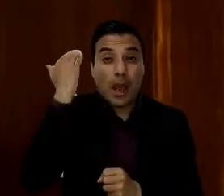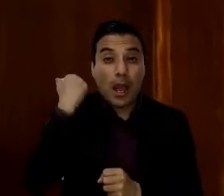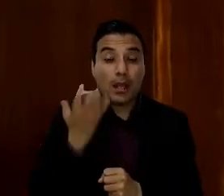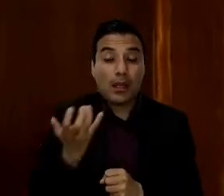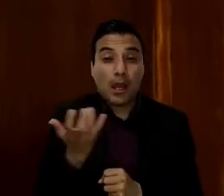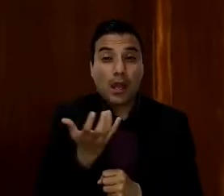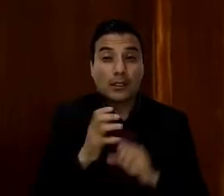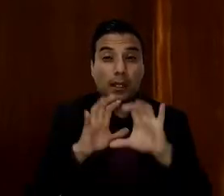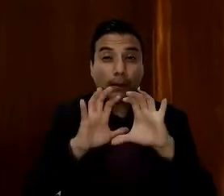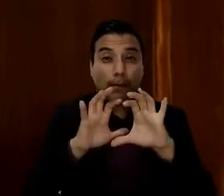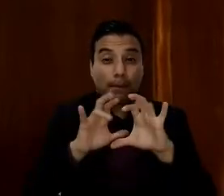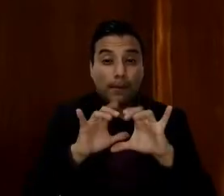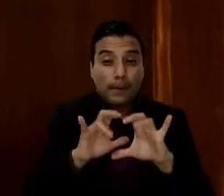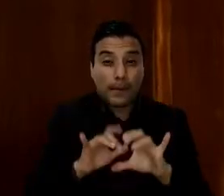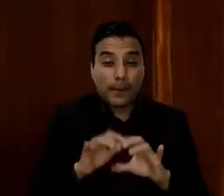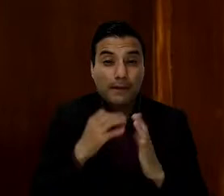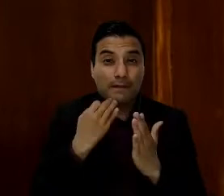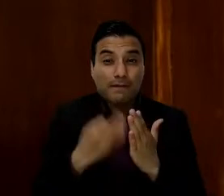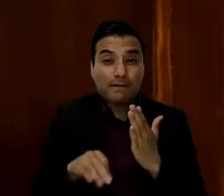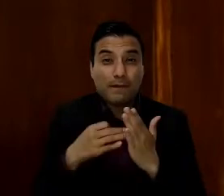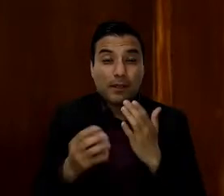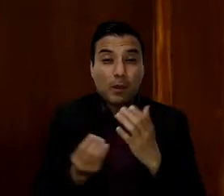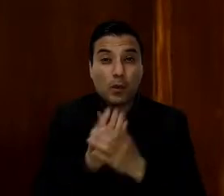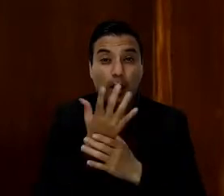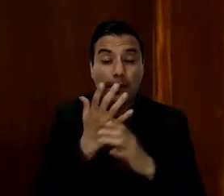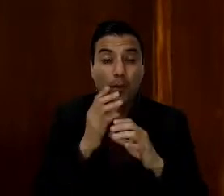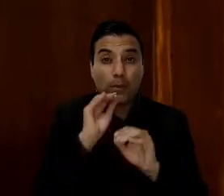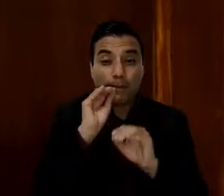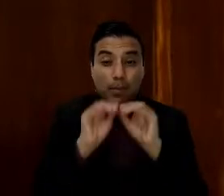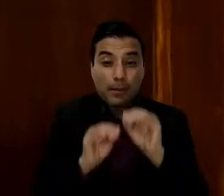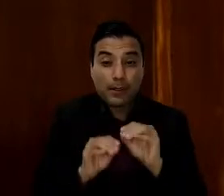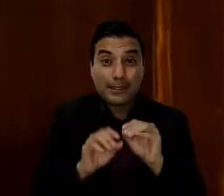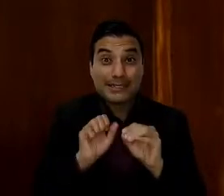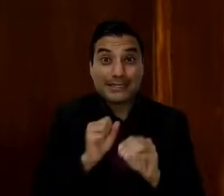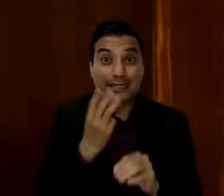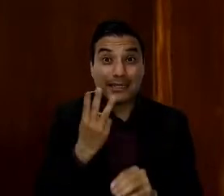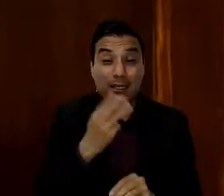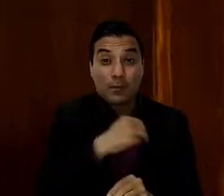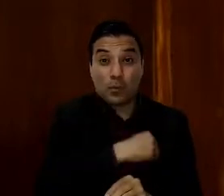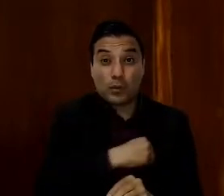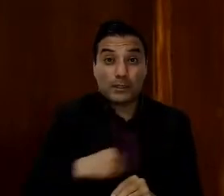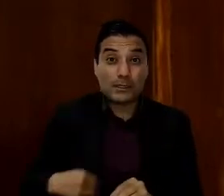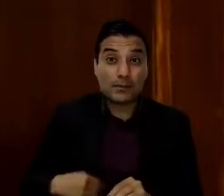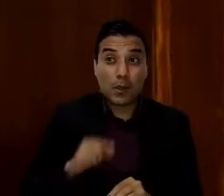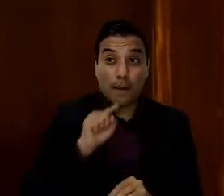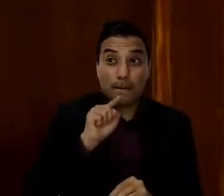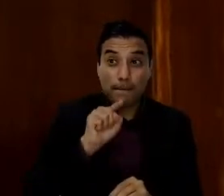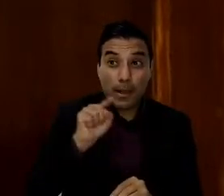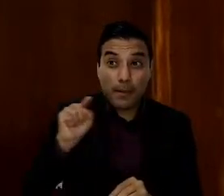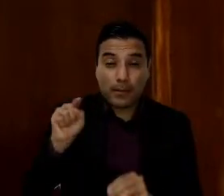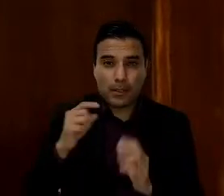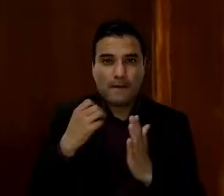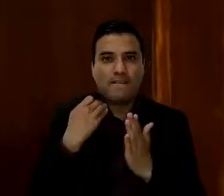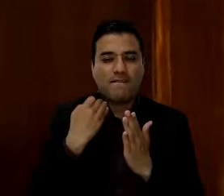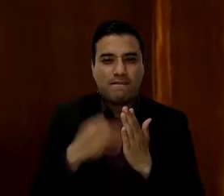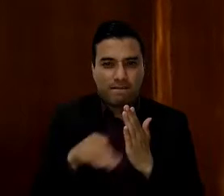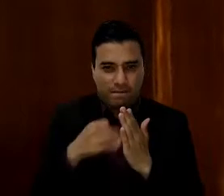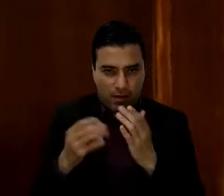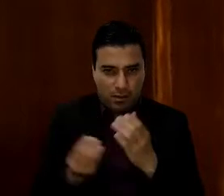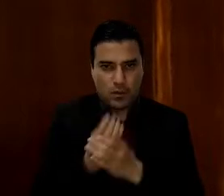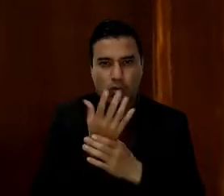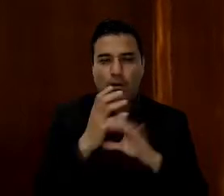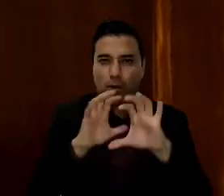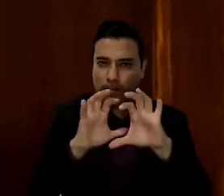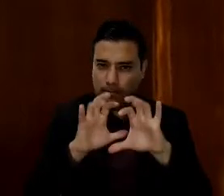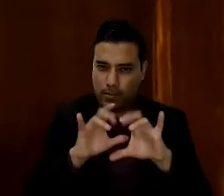actualizarse. Es decir, más de 63 municipios no están actualizados en este importante